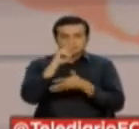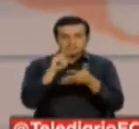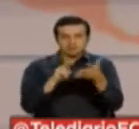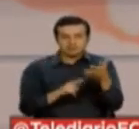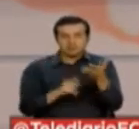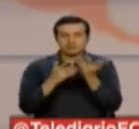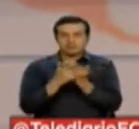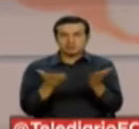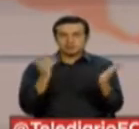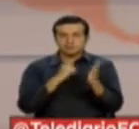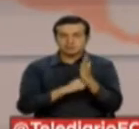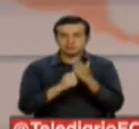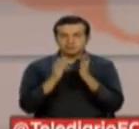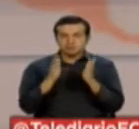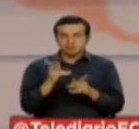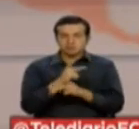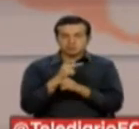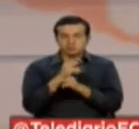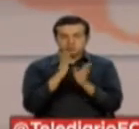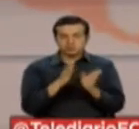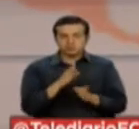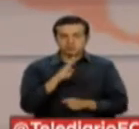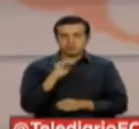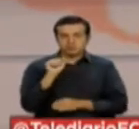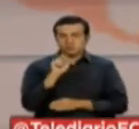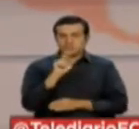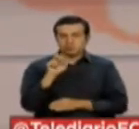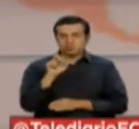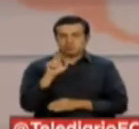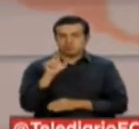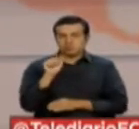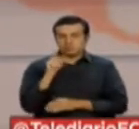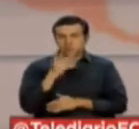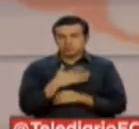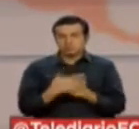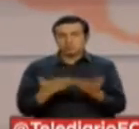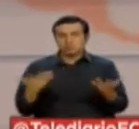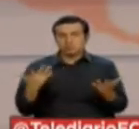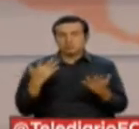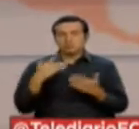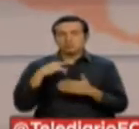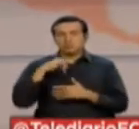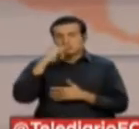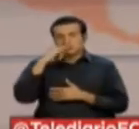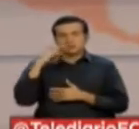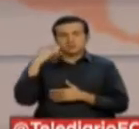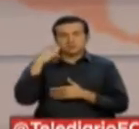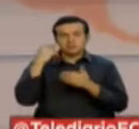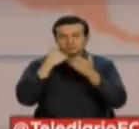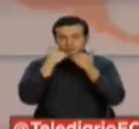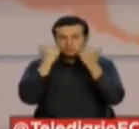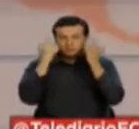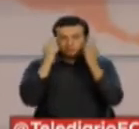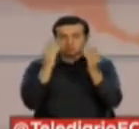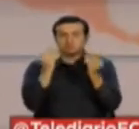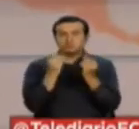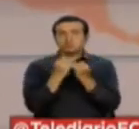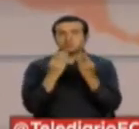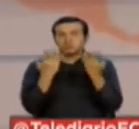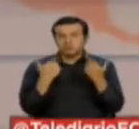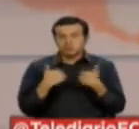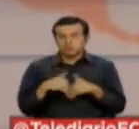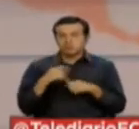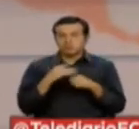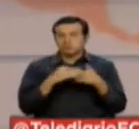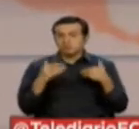señor ministro consejero Barrera, que hacía referencia a la misión Ternura, por ejemplo. La misión Ternura tiene un costo establecido para